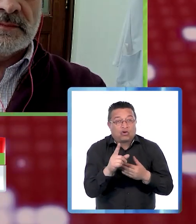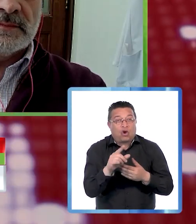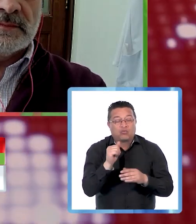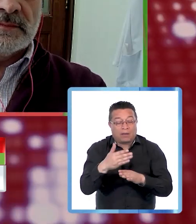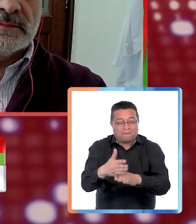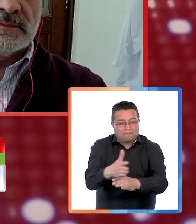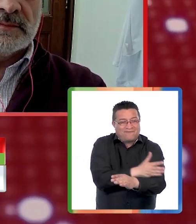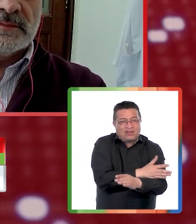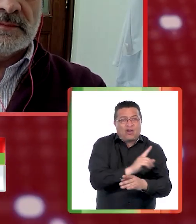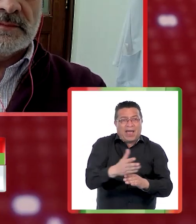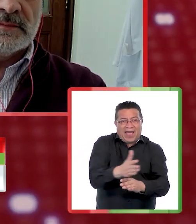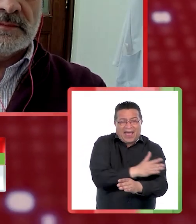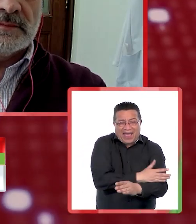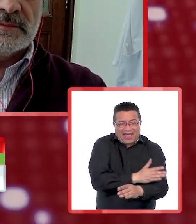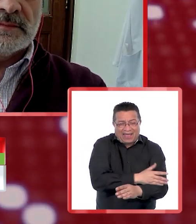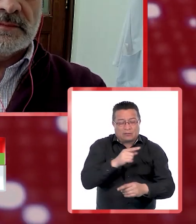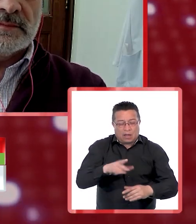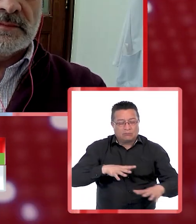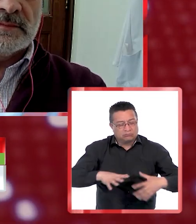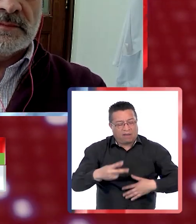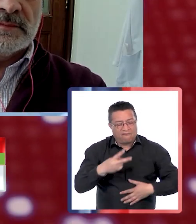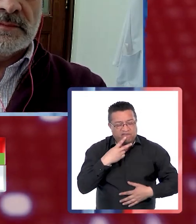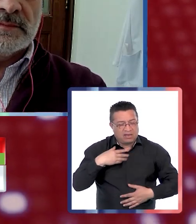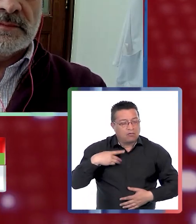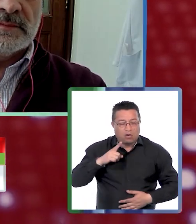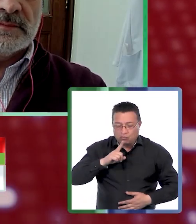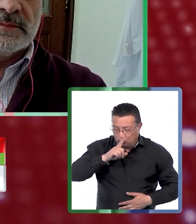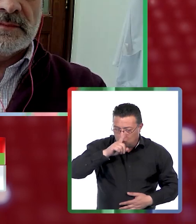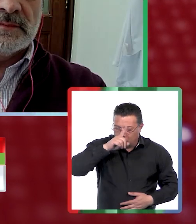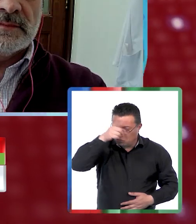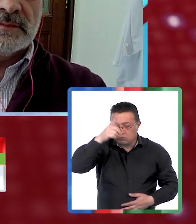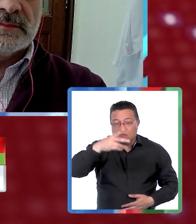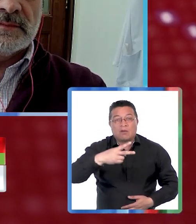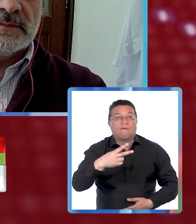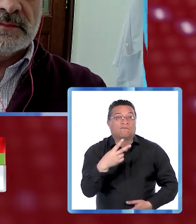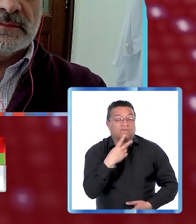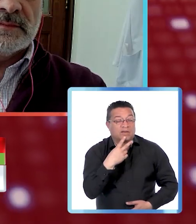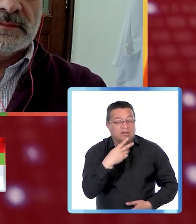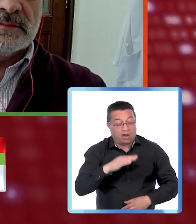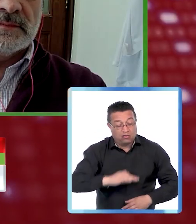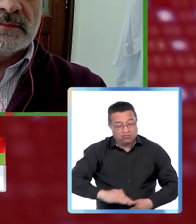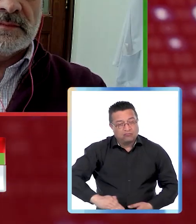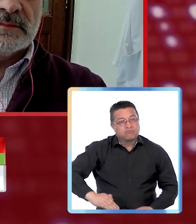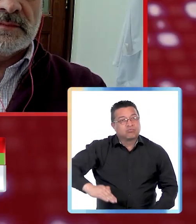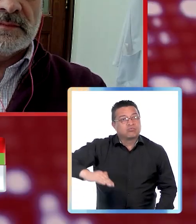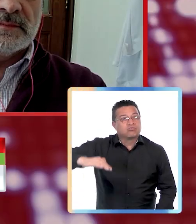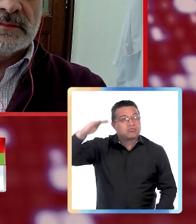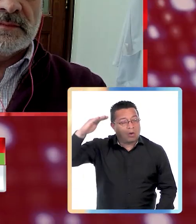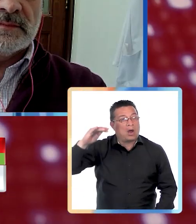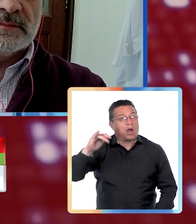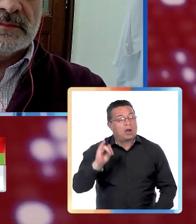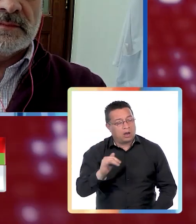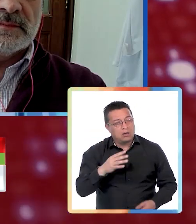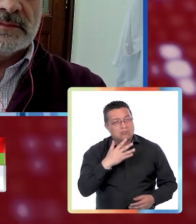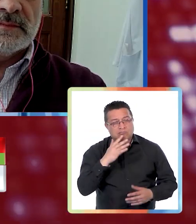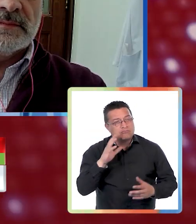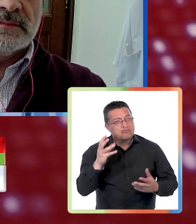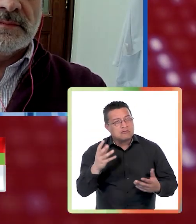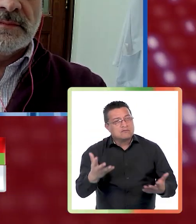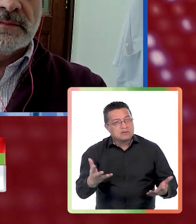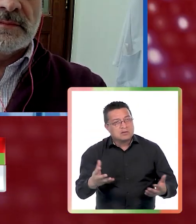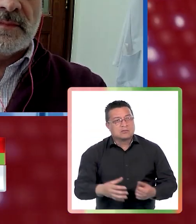y no como algo preventivo que viene como una actitud y una costumbre de vida que se tiene desde la infancia.